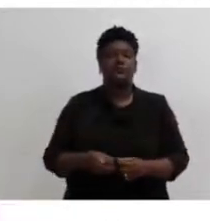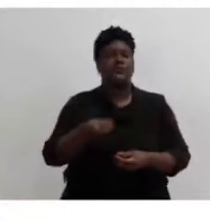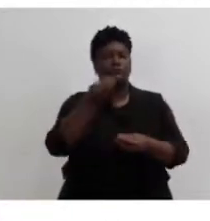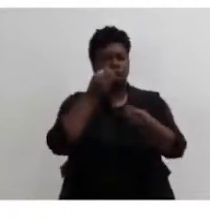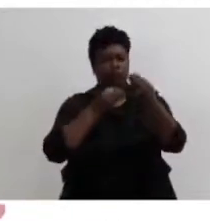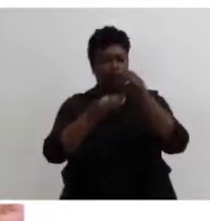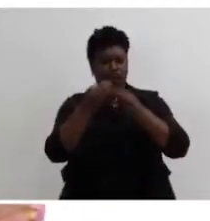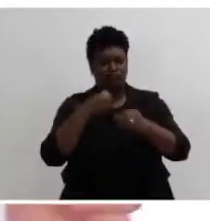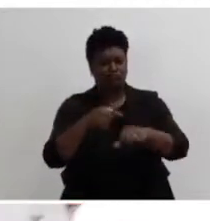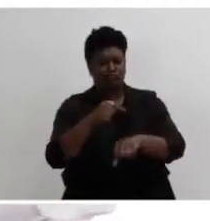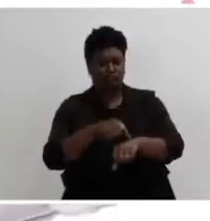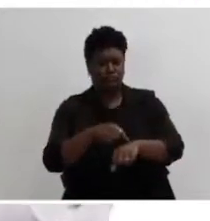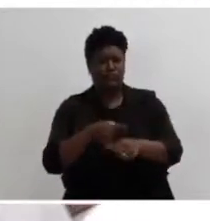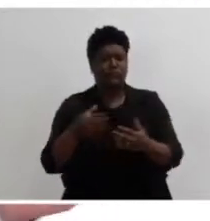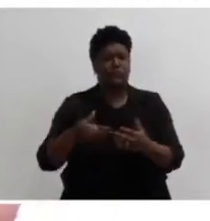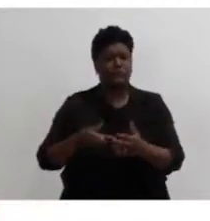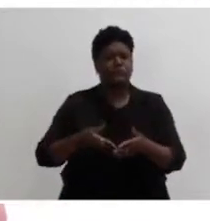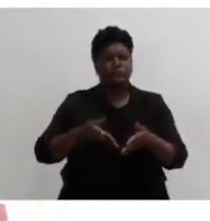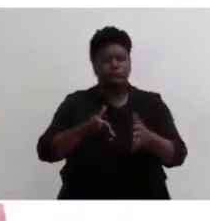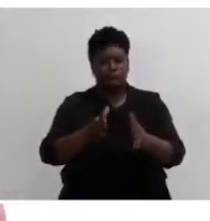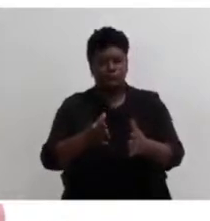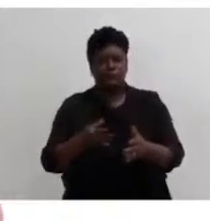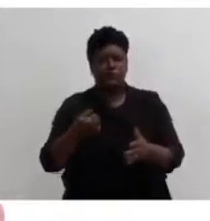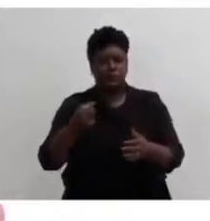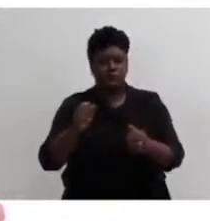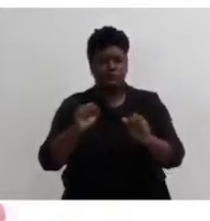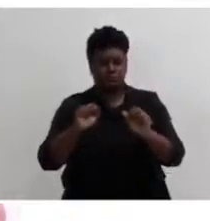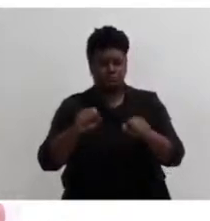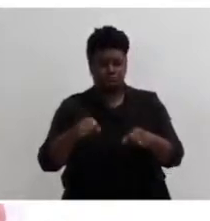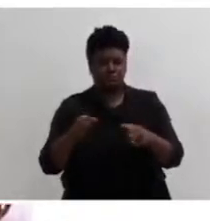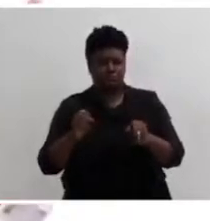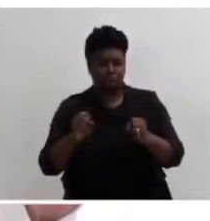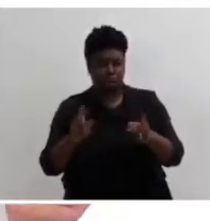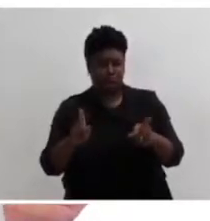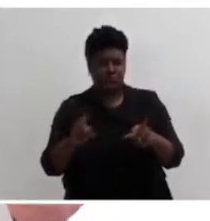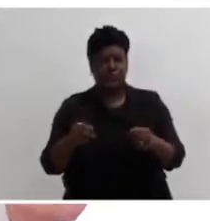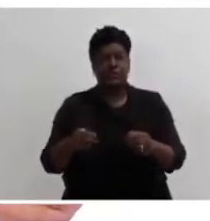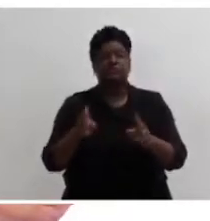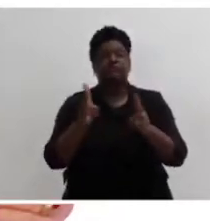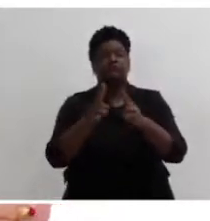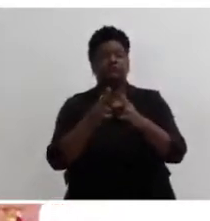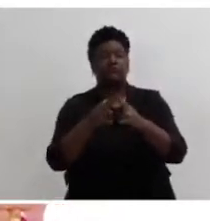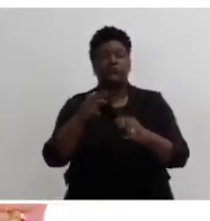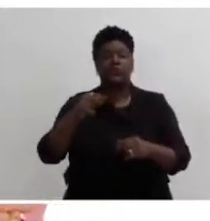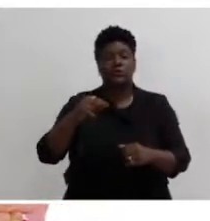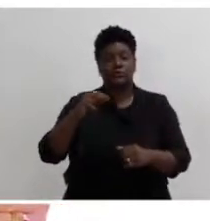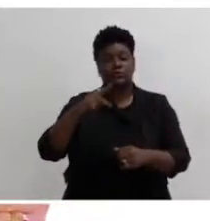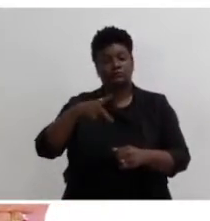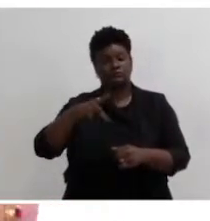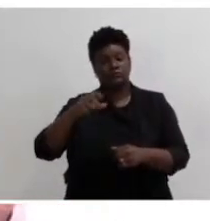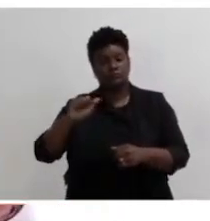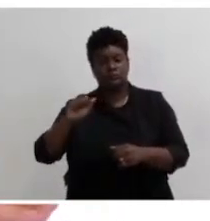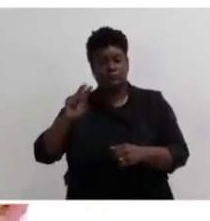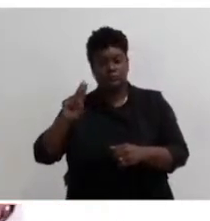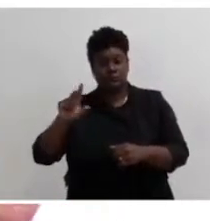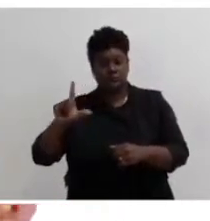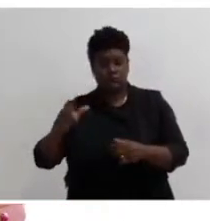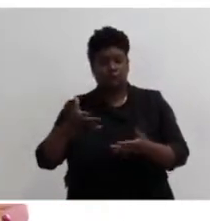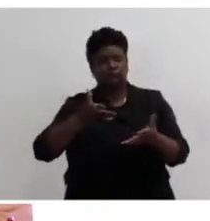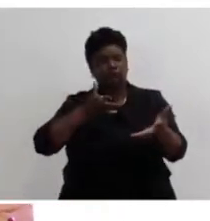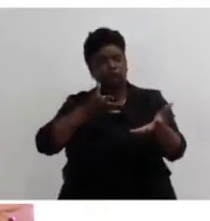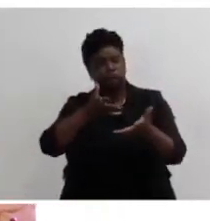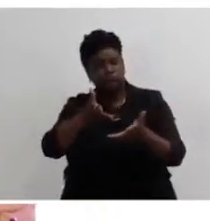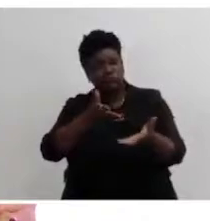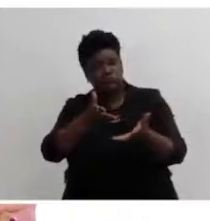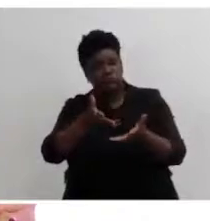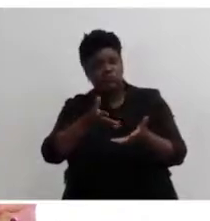esa sección donde tuve la oportunidad de conocer a Paul Hoffman. Le expliqué del interés de esta formación específica sobre integración,